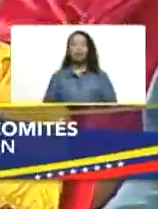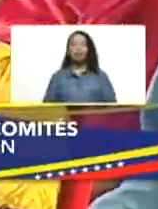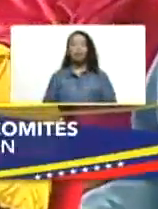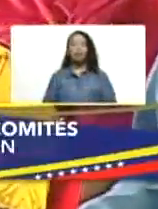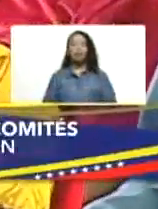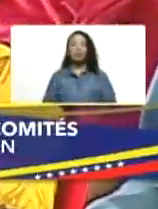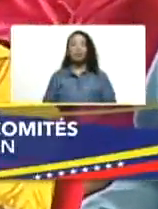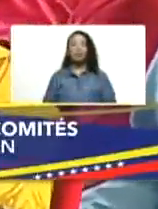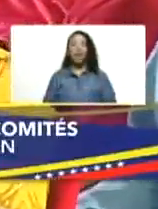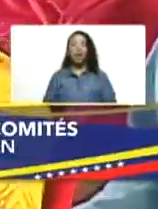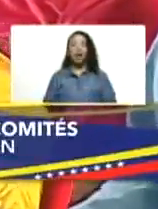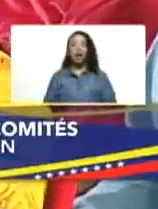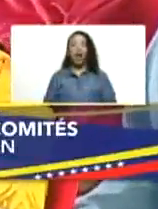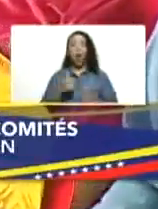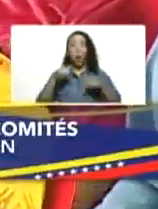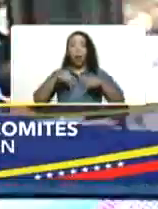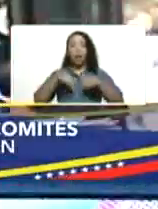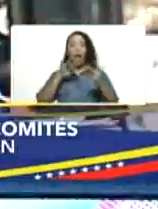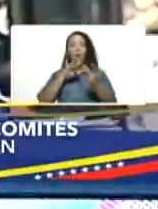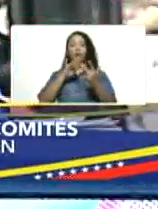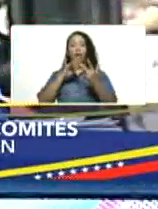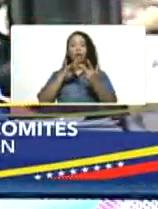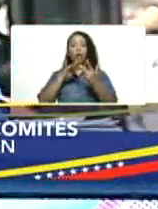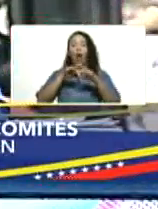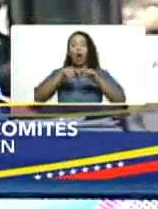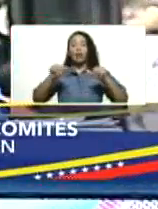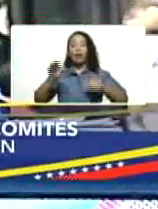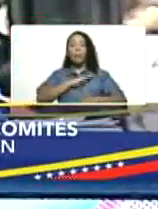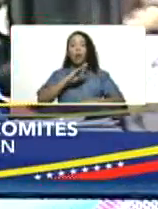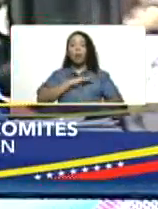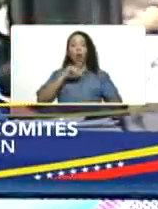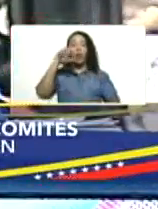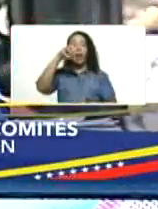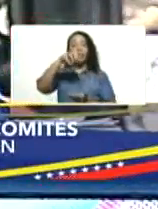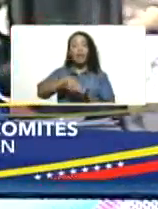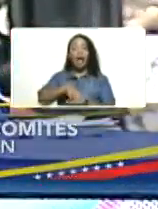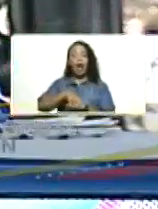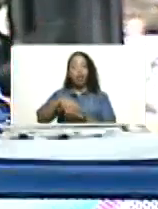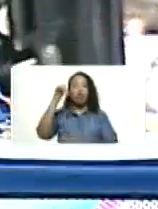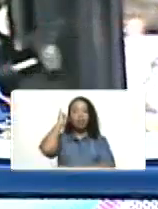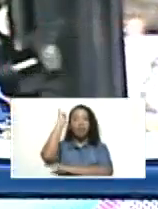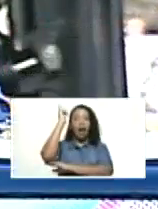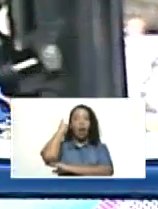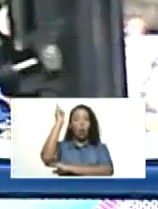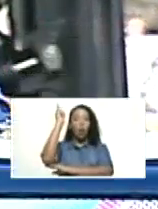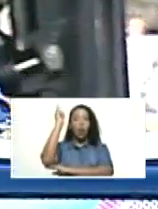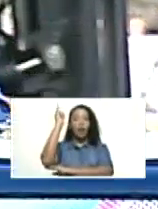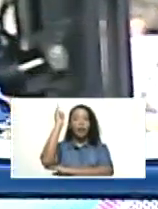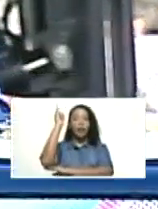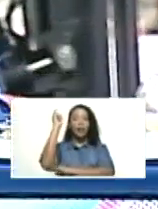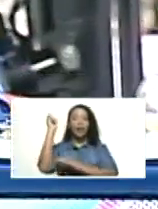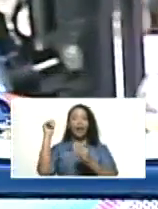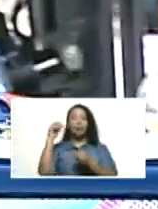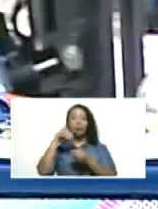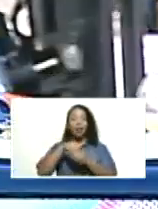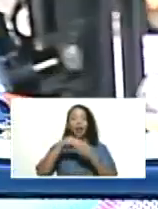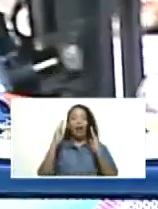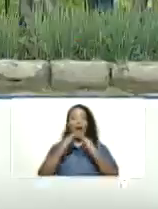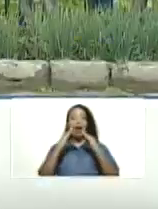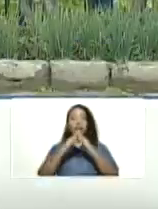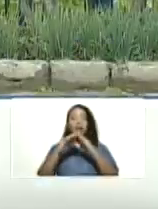Y vamos a hacer un pase a la tierra sagrada de Yaracuy, cuna de los CLAP, con